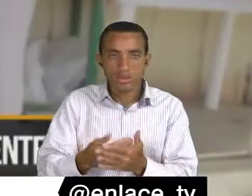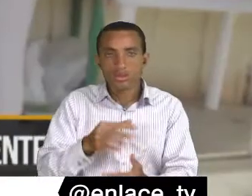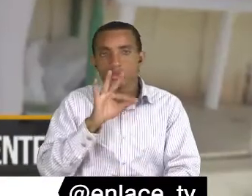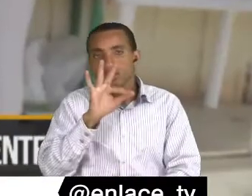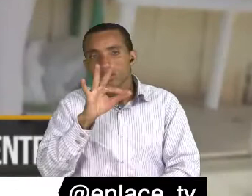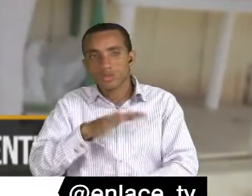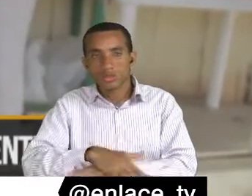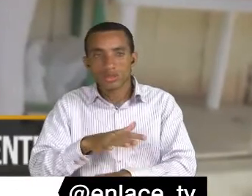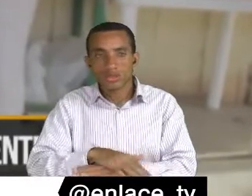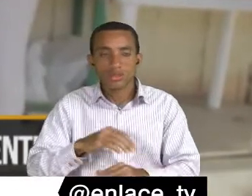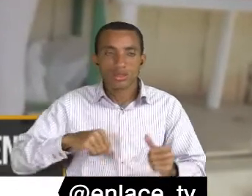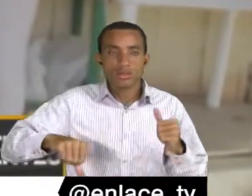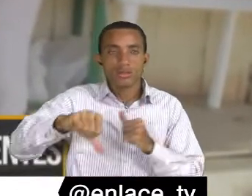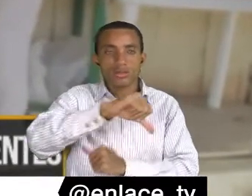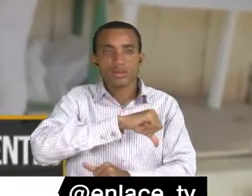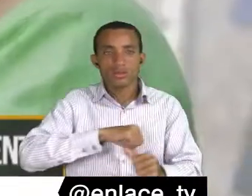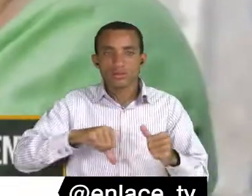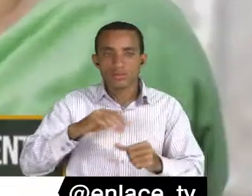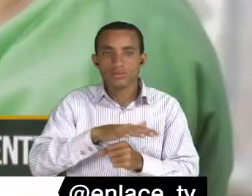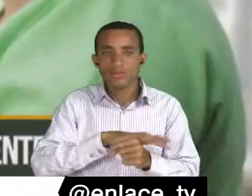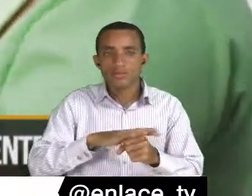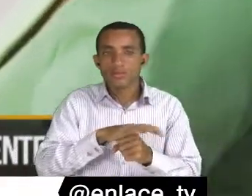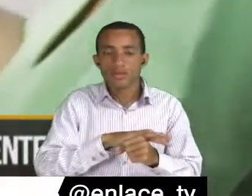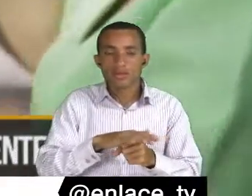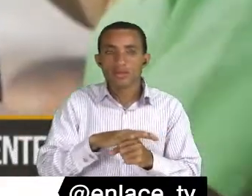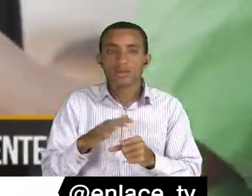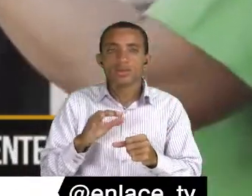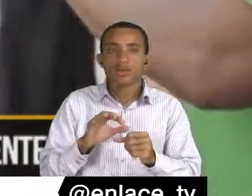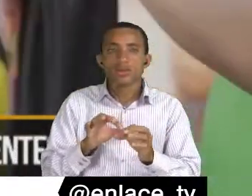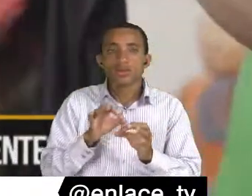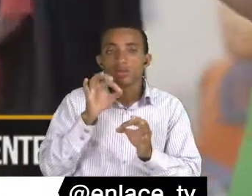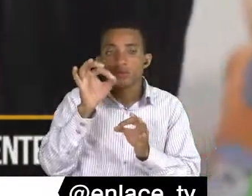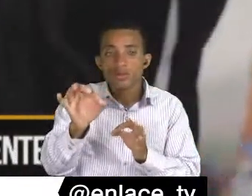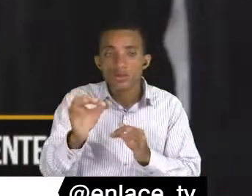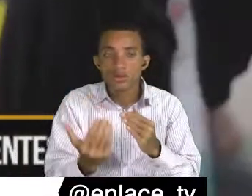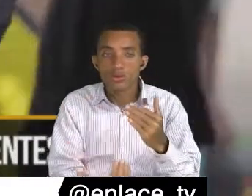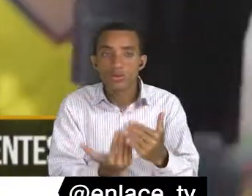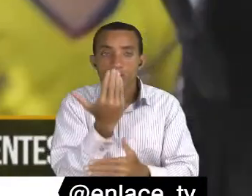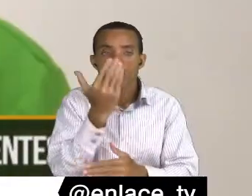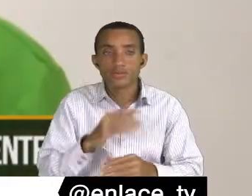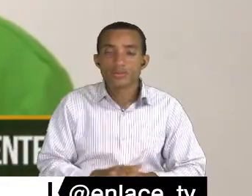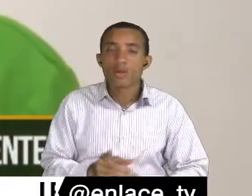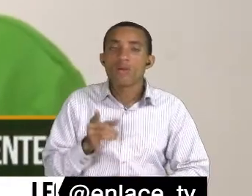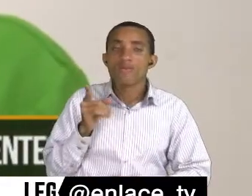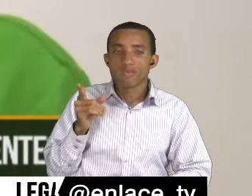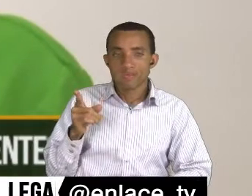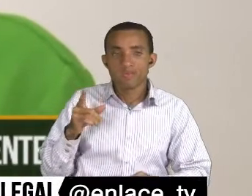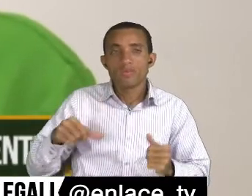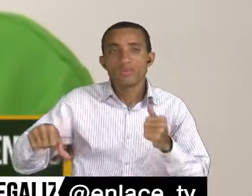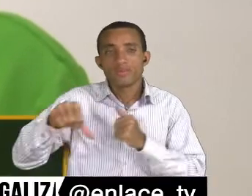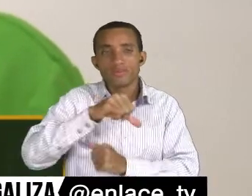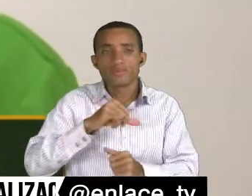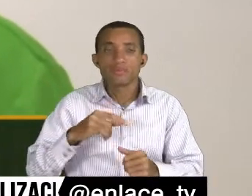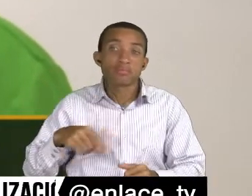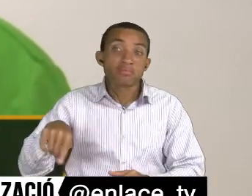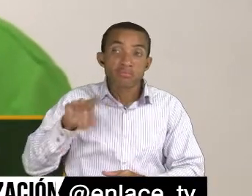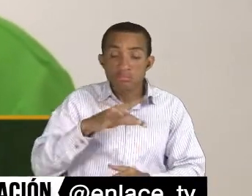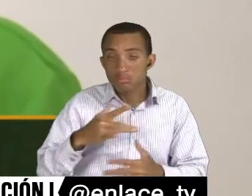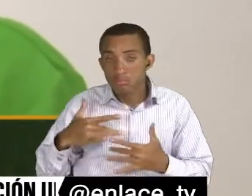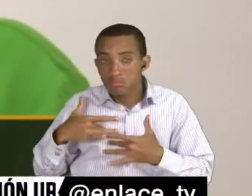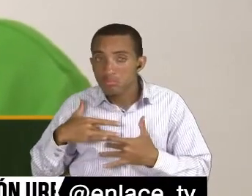parque del barrio Pueblo Nuevo. Estamos ahí en el parque. Se requiere la voluntad de cada persona,